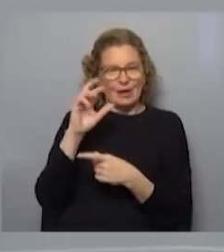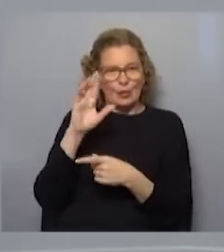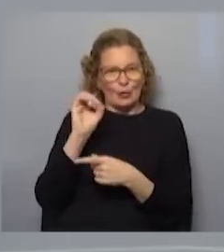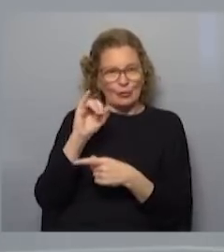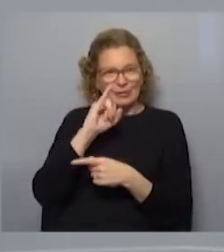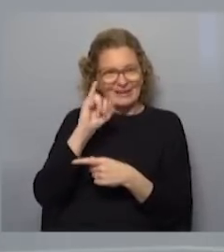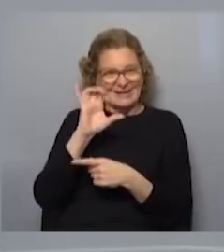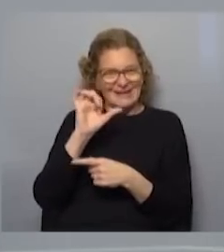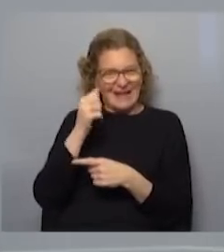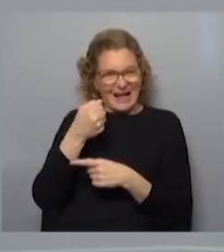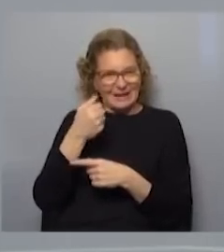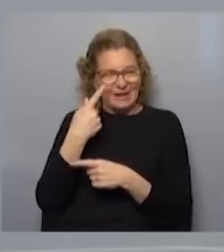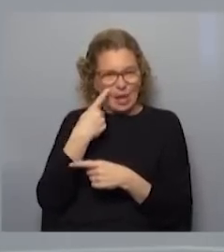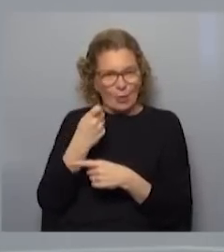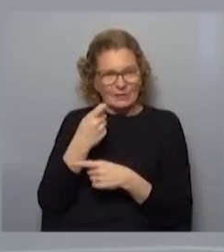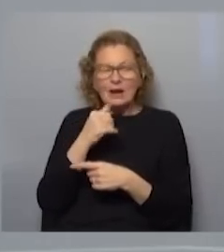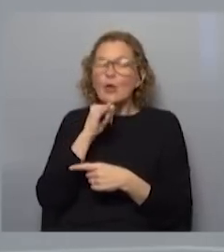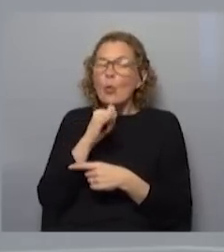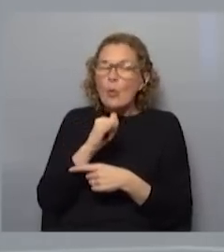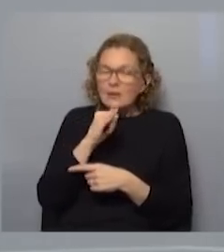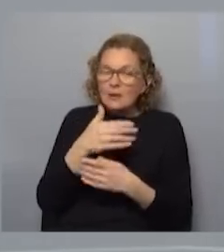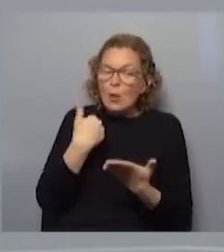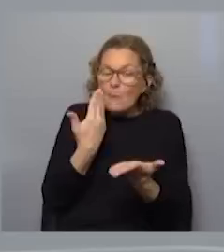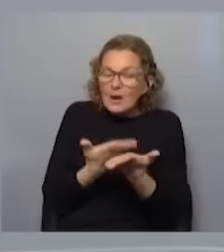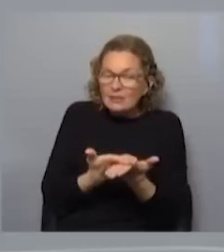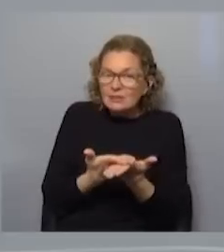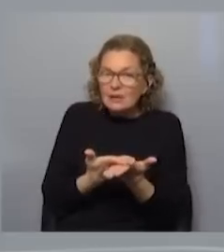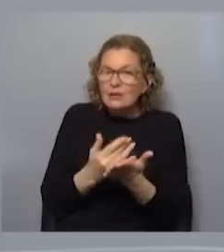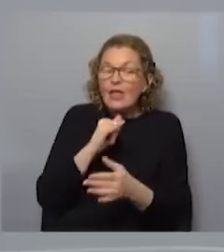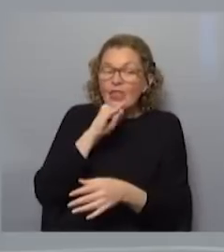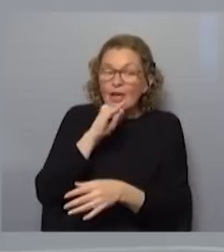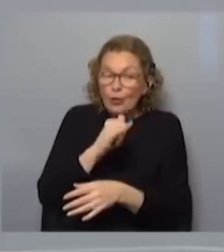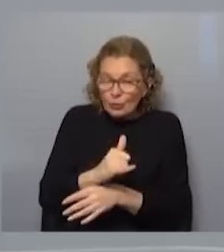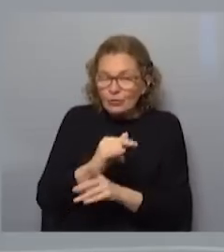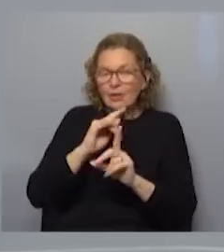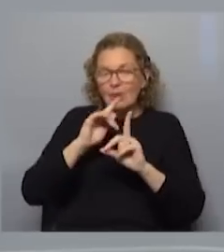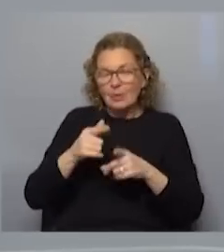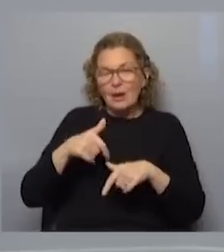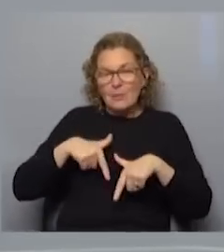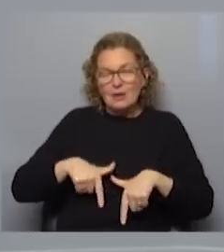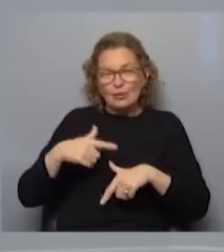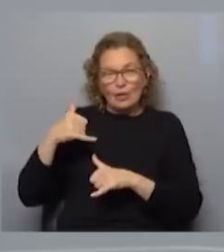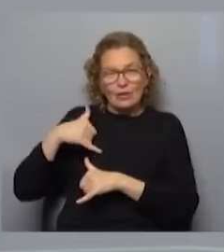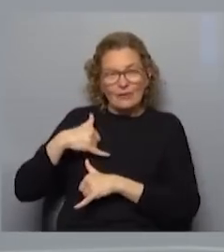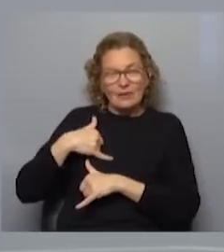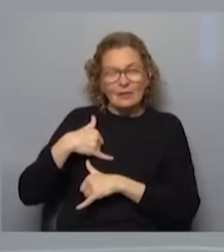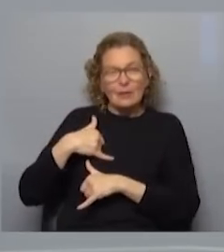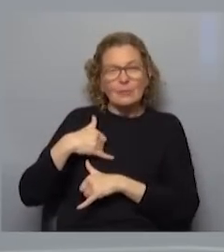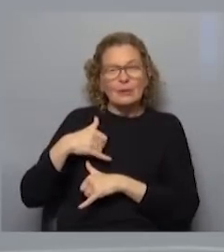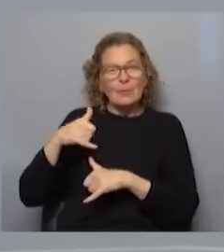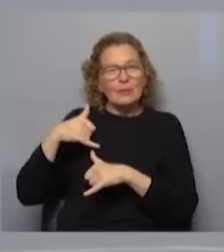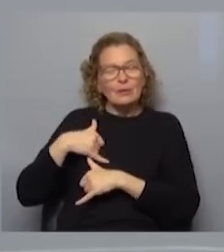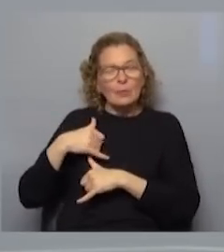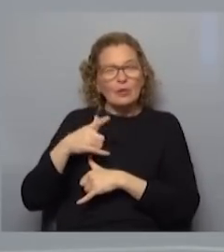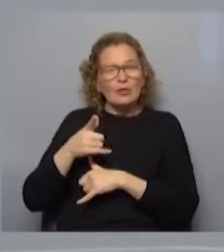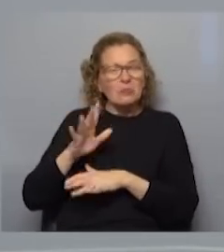se da cuenta lo que pasa se lo comenta se lo plantea se lo denuncia al ministro de defensa de la época y el ministro de